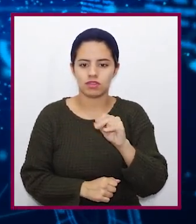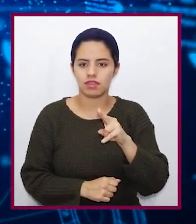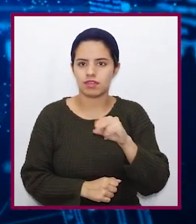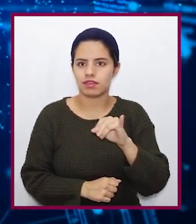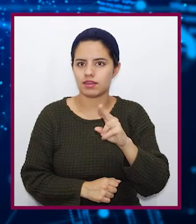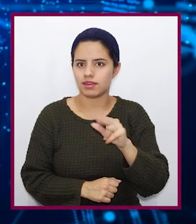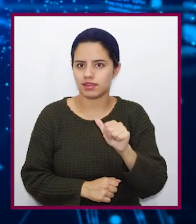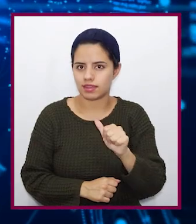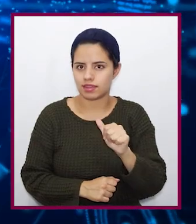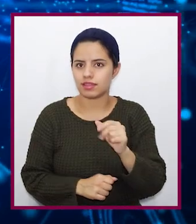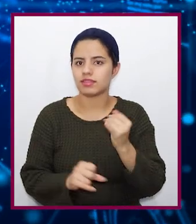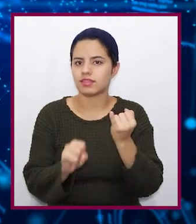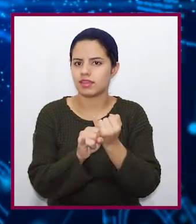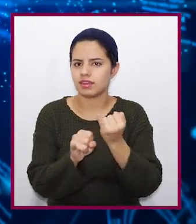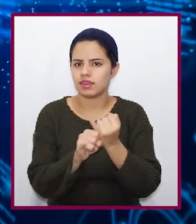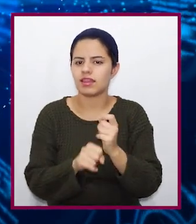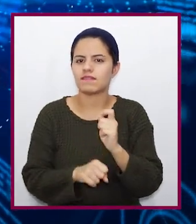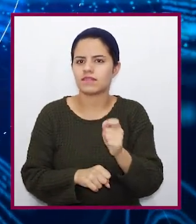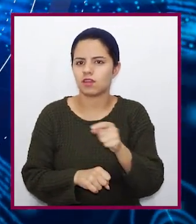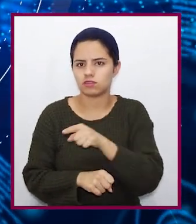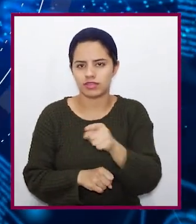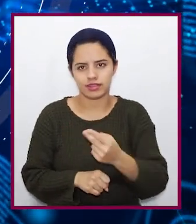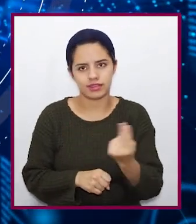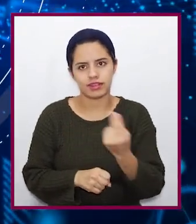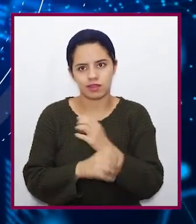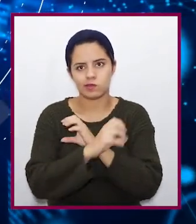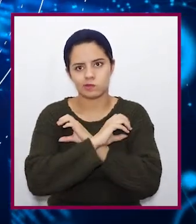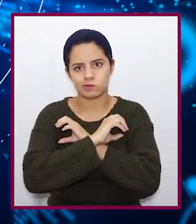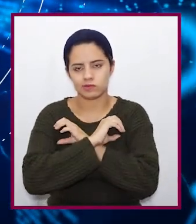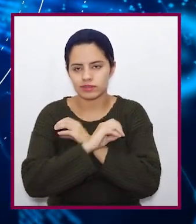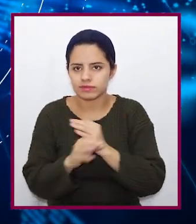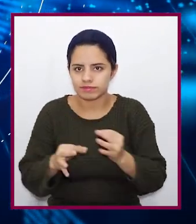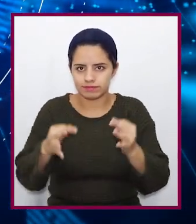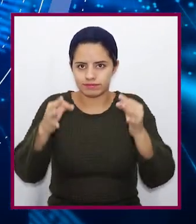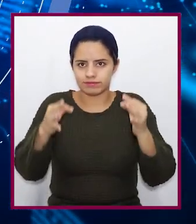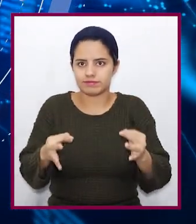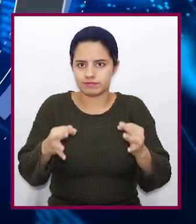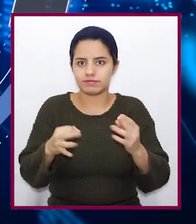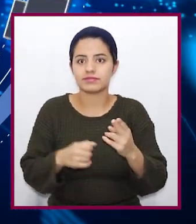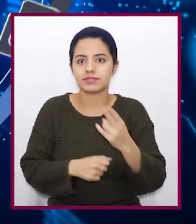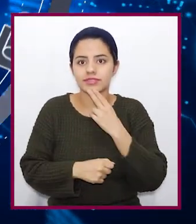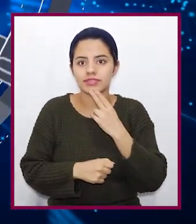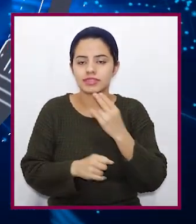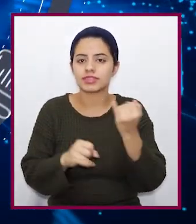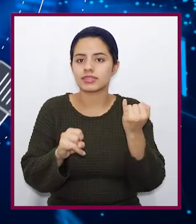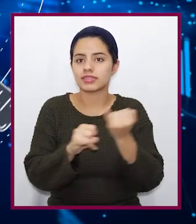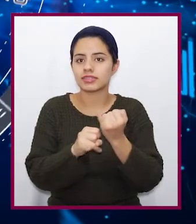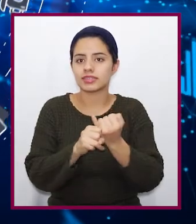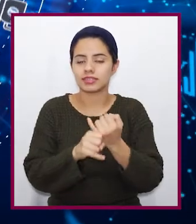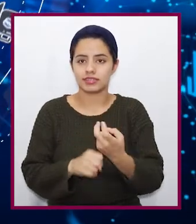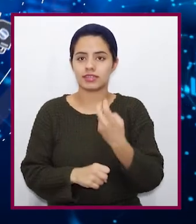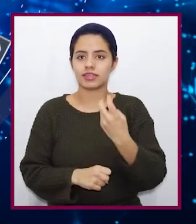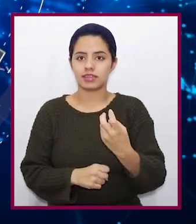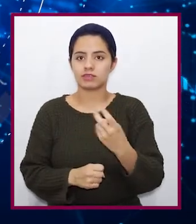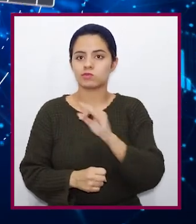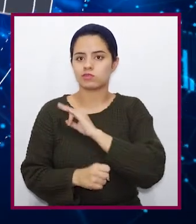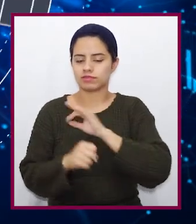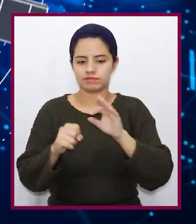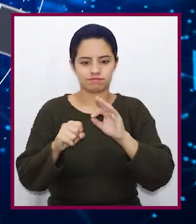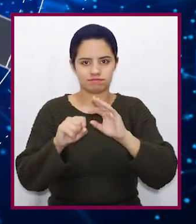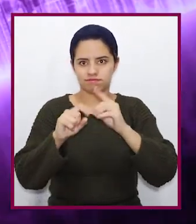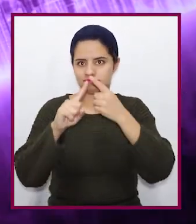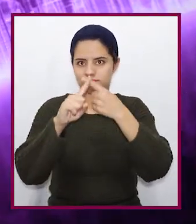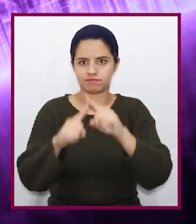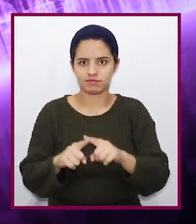podemos definir como la aplicación de conductas adecuadas o indicadas en el uso de Internet y todo lo que esta herramienta engloba, como